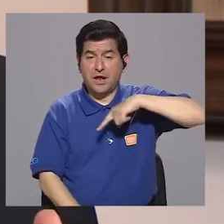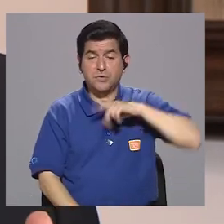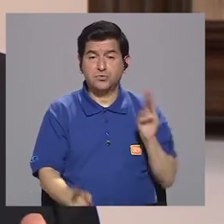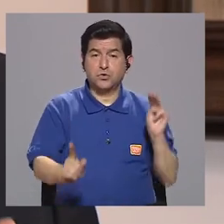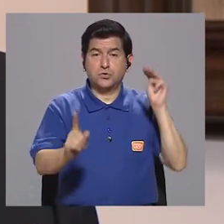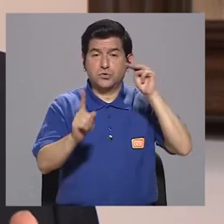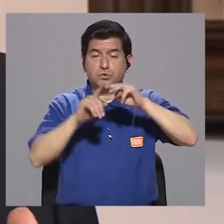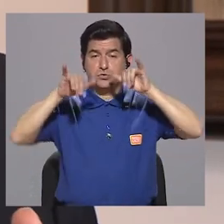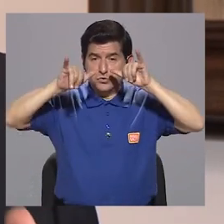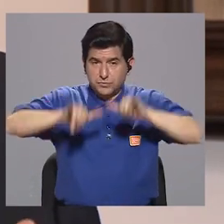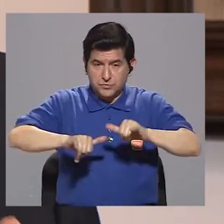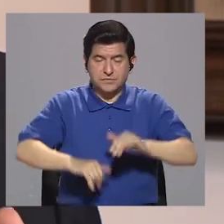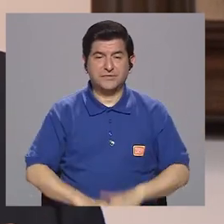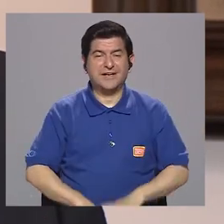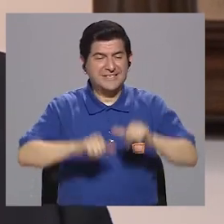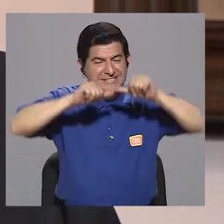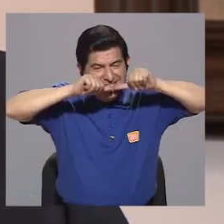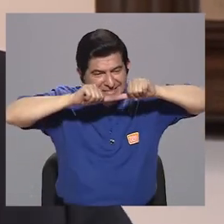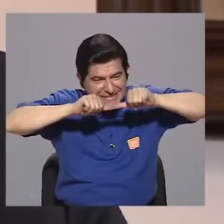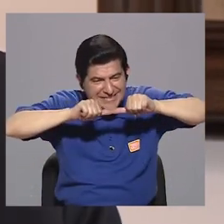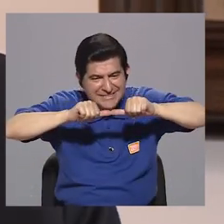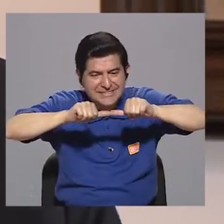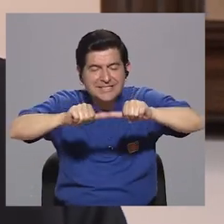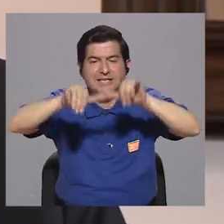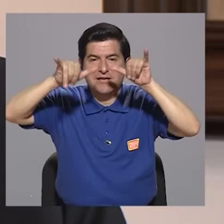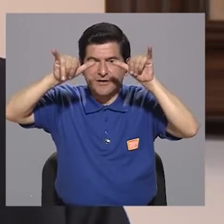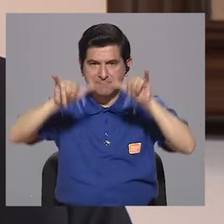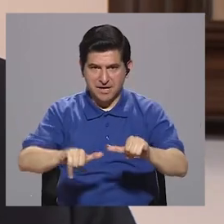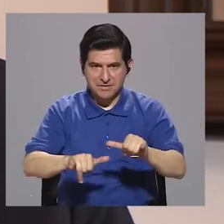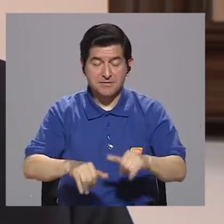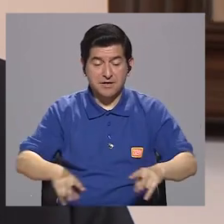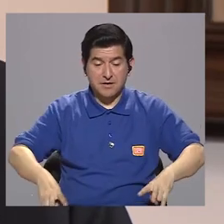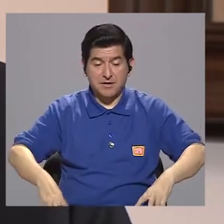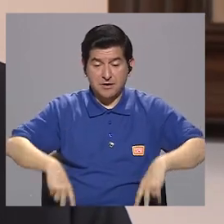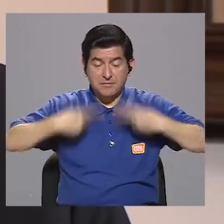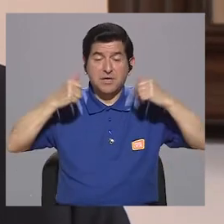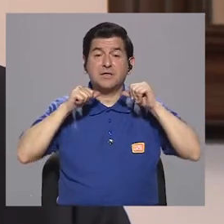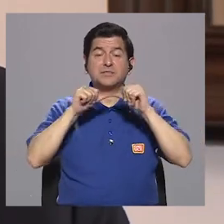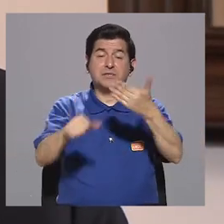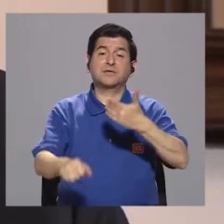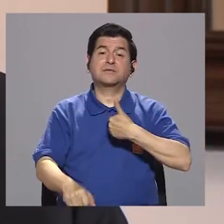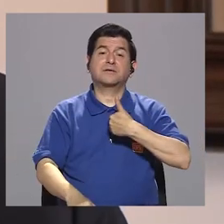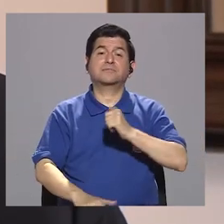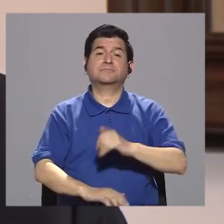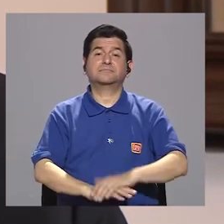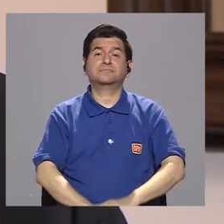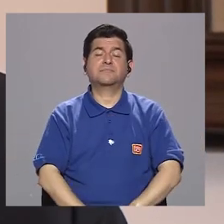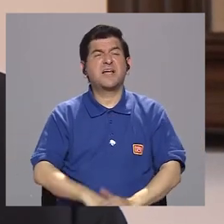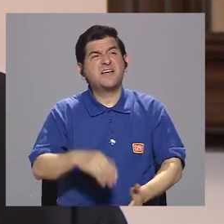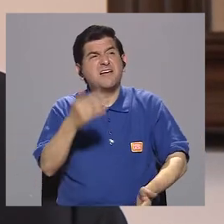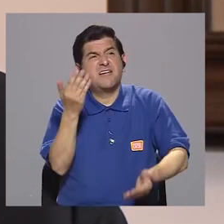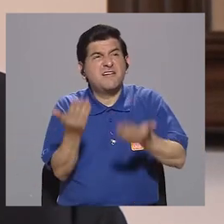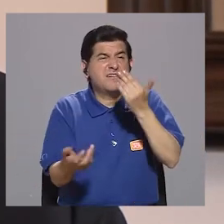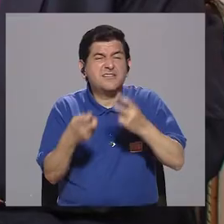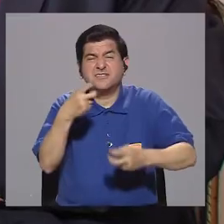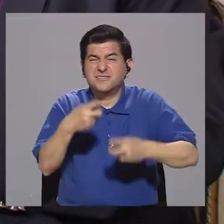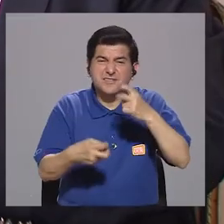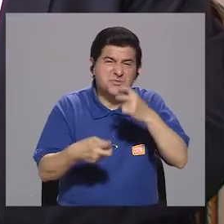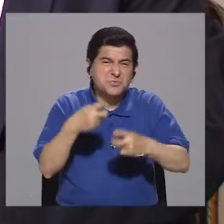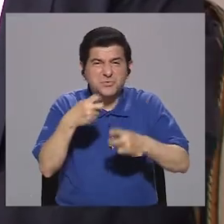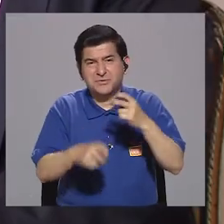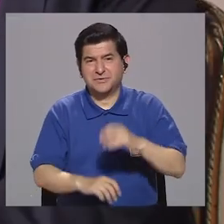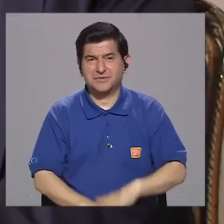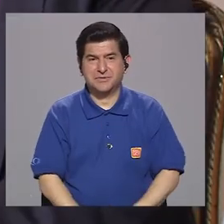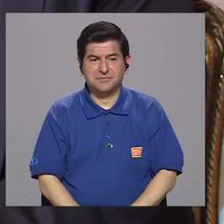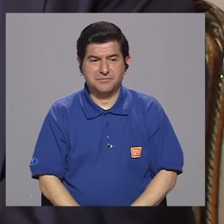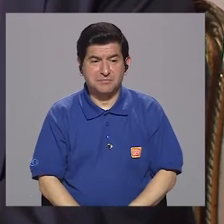mensaje que tenemos que seguir manteniendo mientras vivamos. Puede haber dificultades, puede